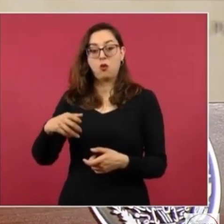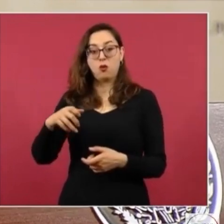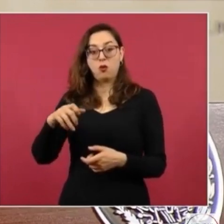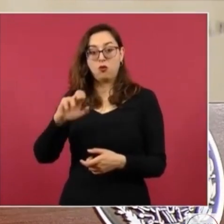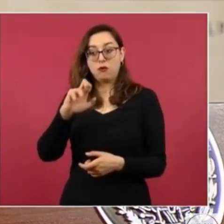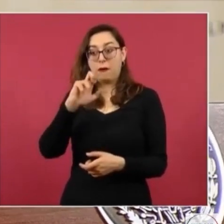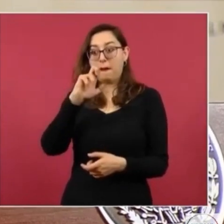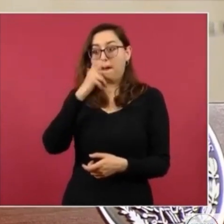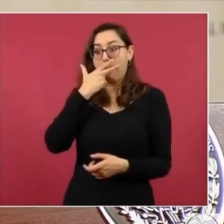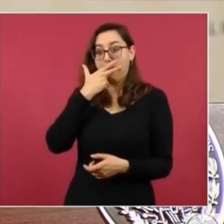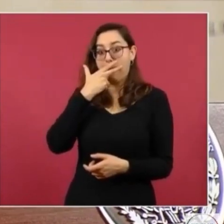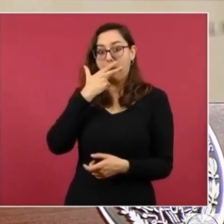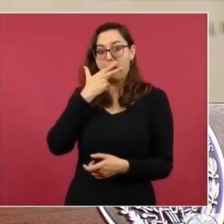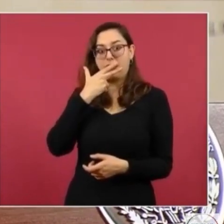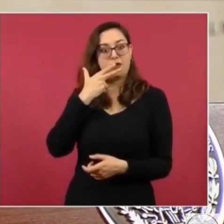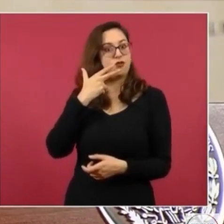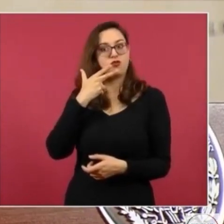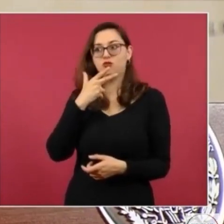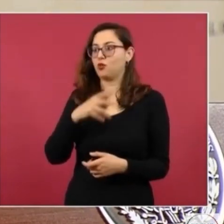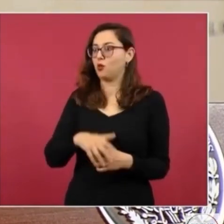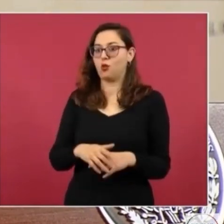Pues lo convierte en un héroe,